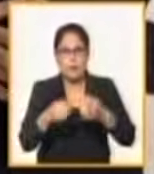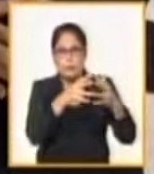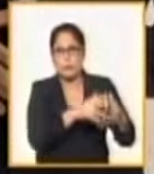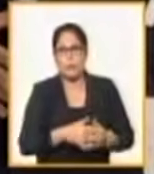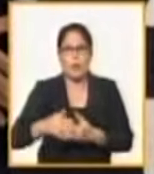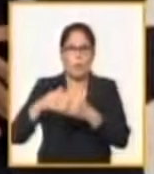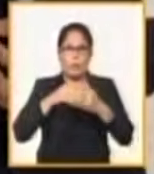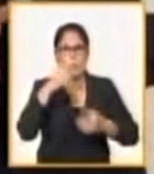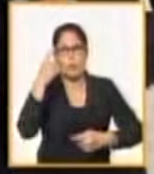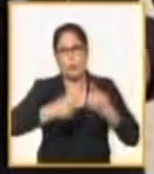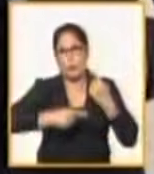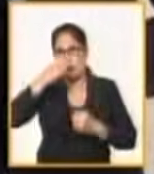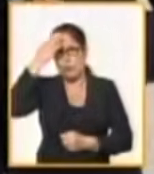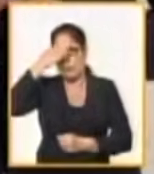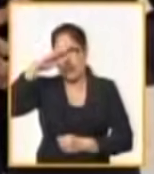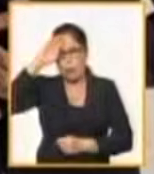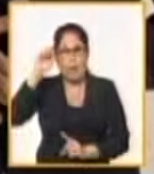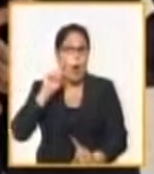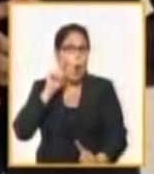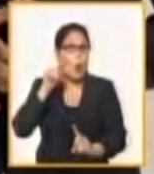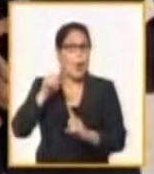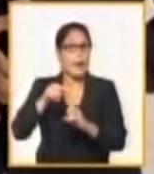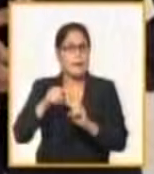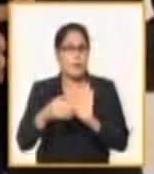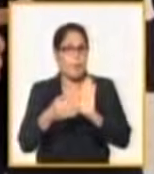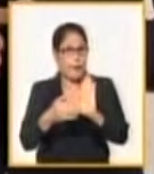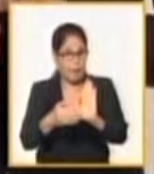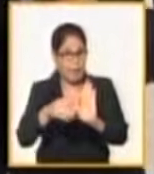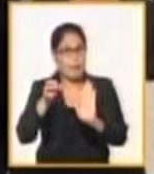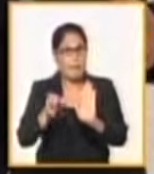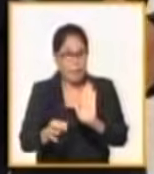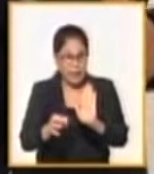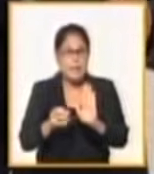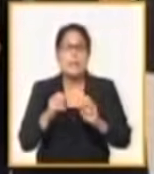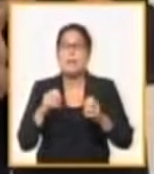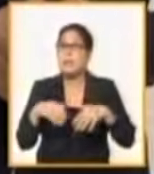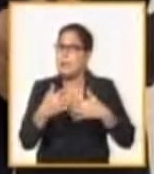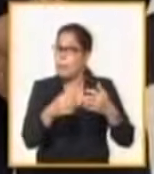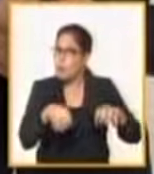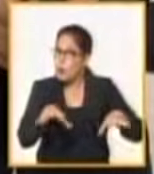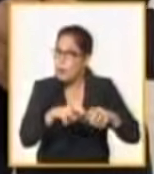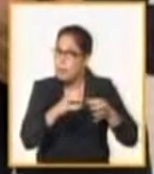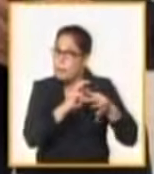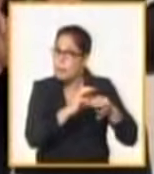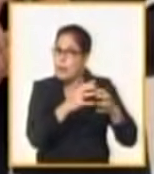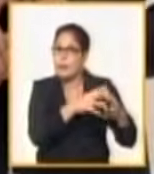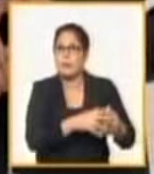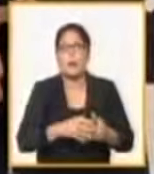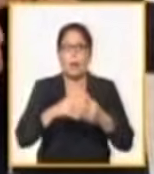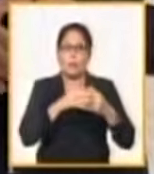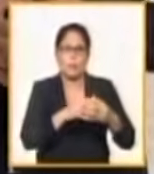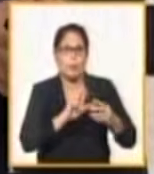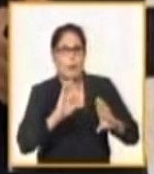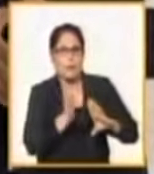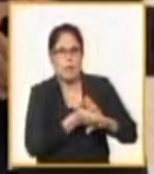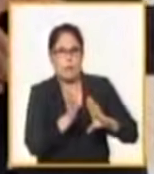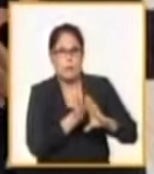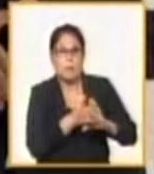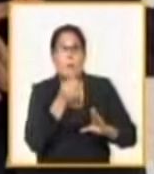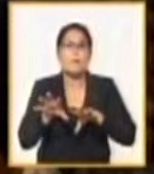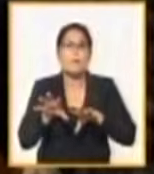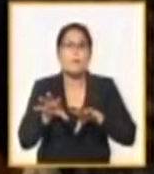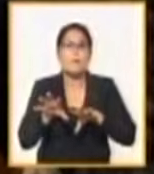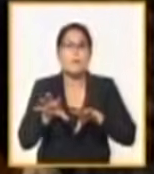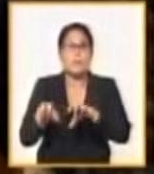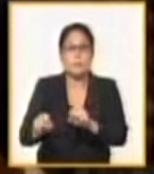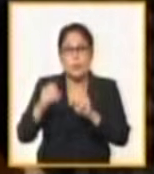Unidos contra Cuba, con el objetivo de reflejar la magnitud de la escalada estadounidense contra la isla, que incluye sanciones y una posible